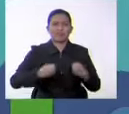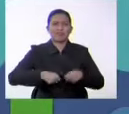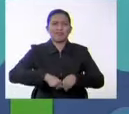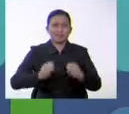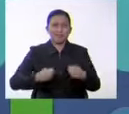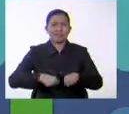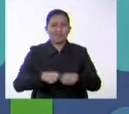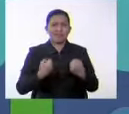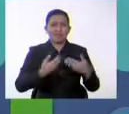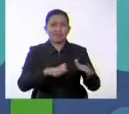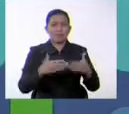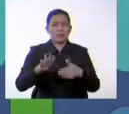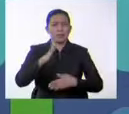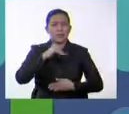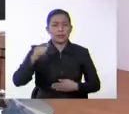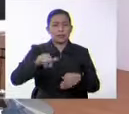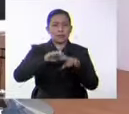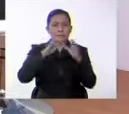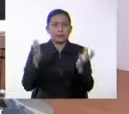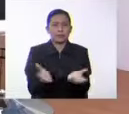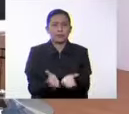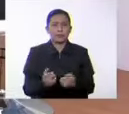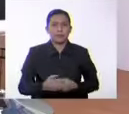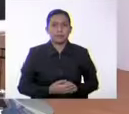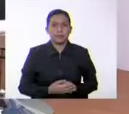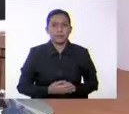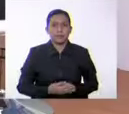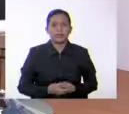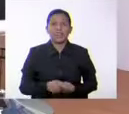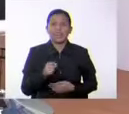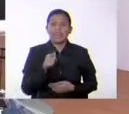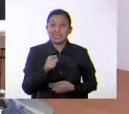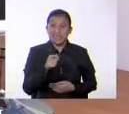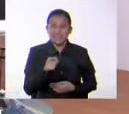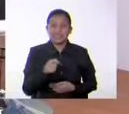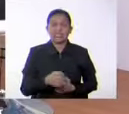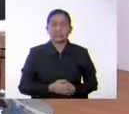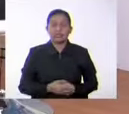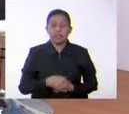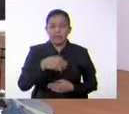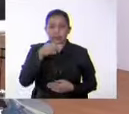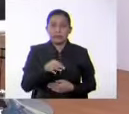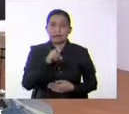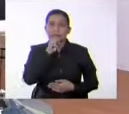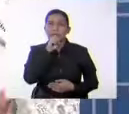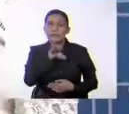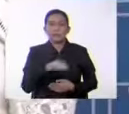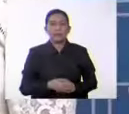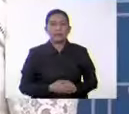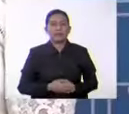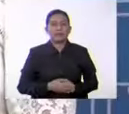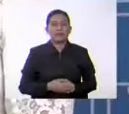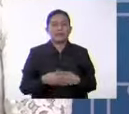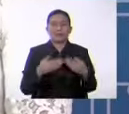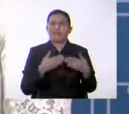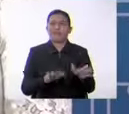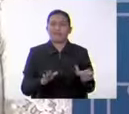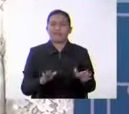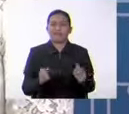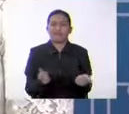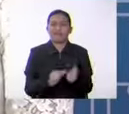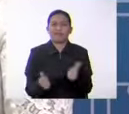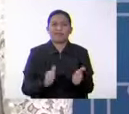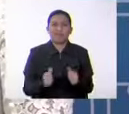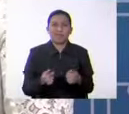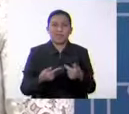en diferentes países del mundo. Así es, y eso es lo que justamente concreta la discrepancia que hay en ocasiones entre